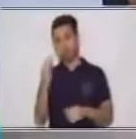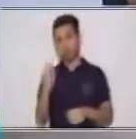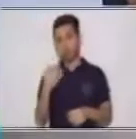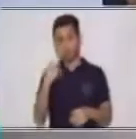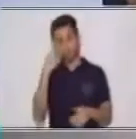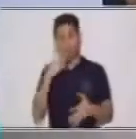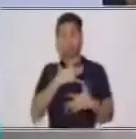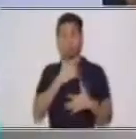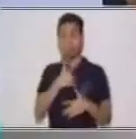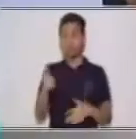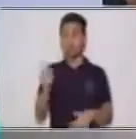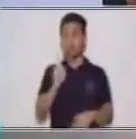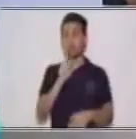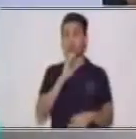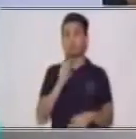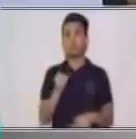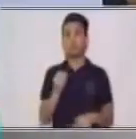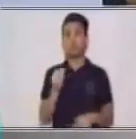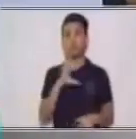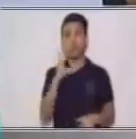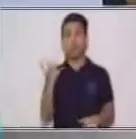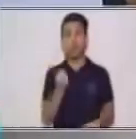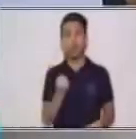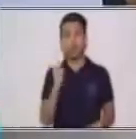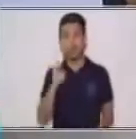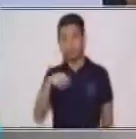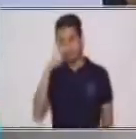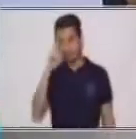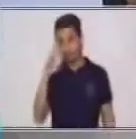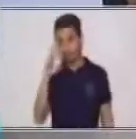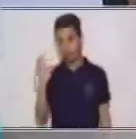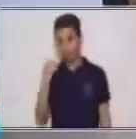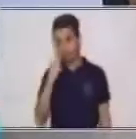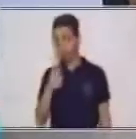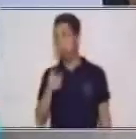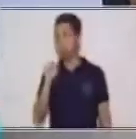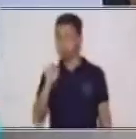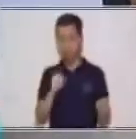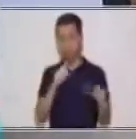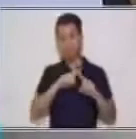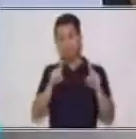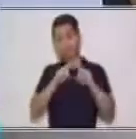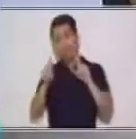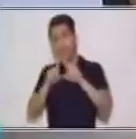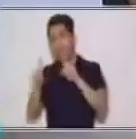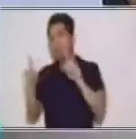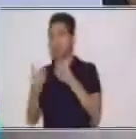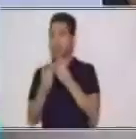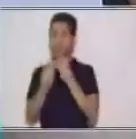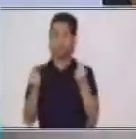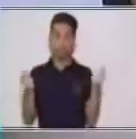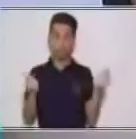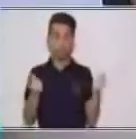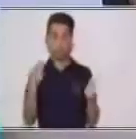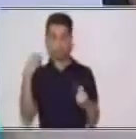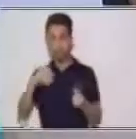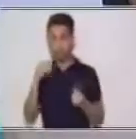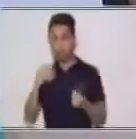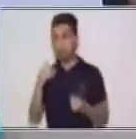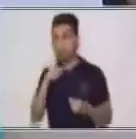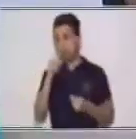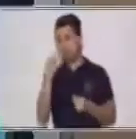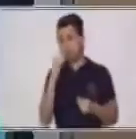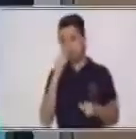sea un número entero o que el resultado sea un número negativo. Puede darnos, puede ser una solución. Entonces, rápidamente vamos